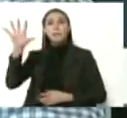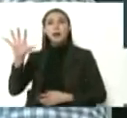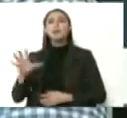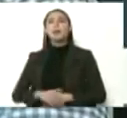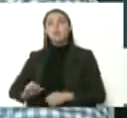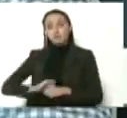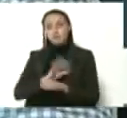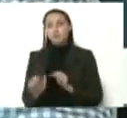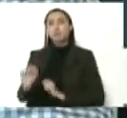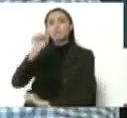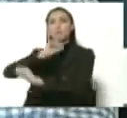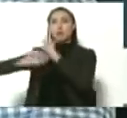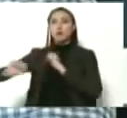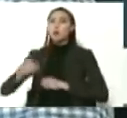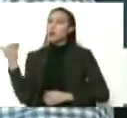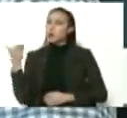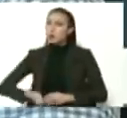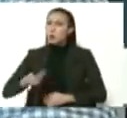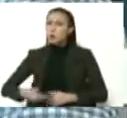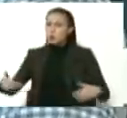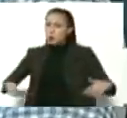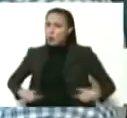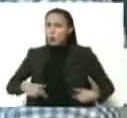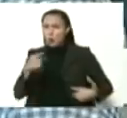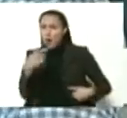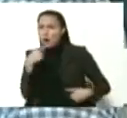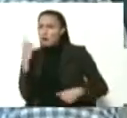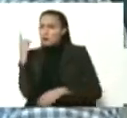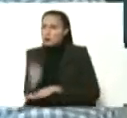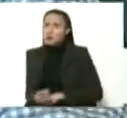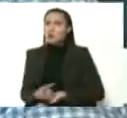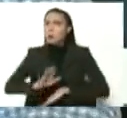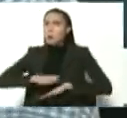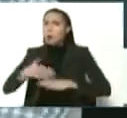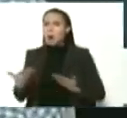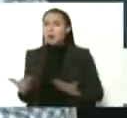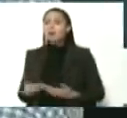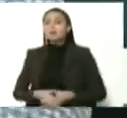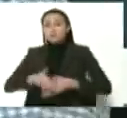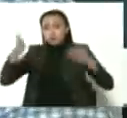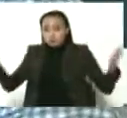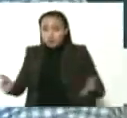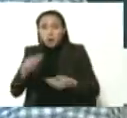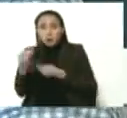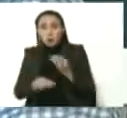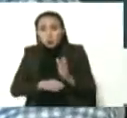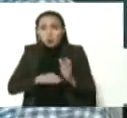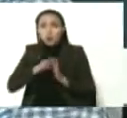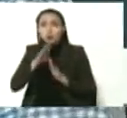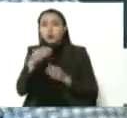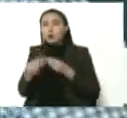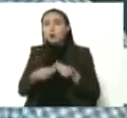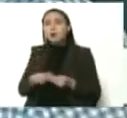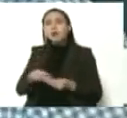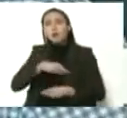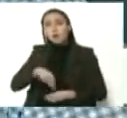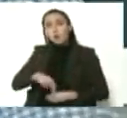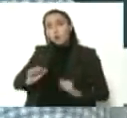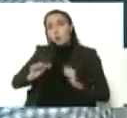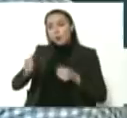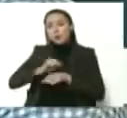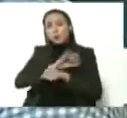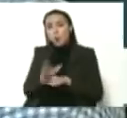COVID. Muy importante este esfuerzo que usted manda hacer, que incrementa su acción, porque desde que empezó la pandemia nos dio la